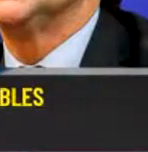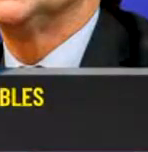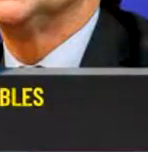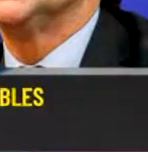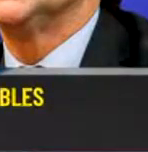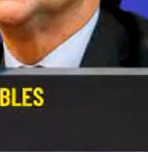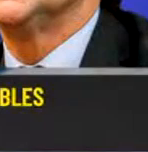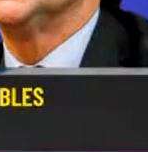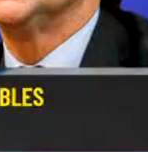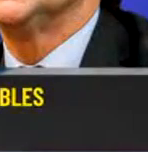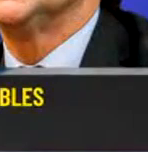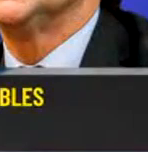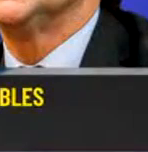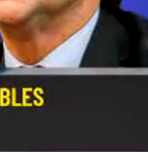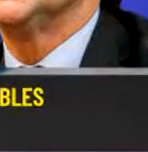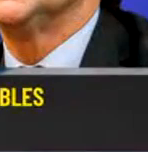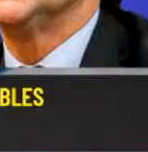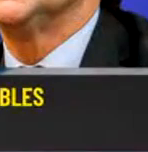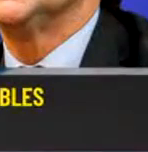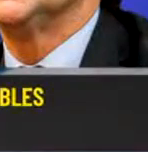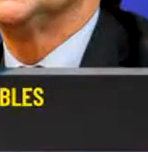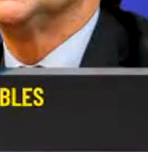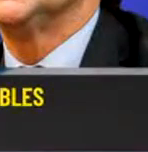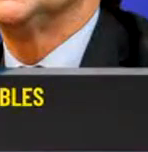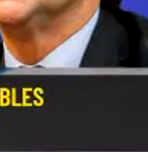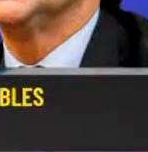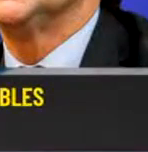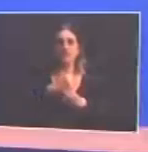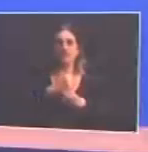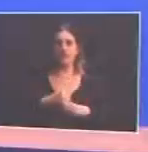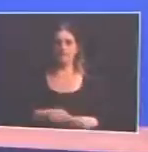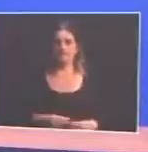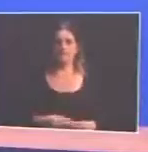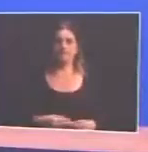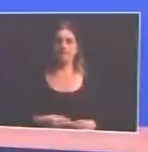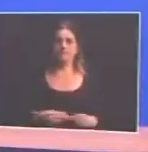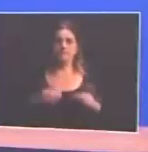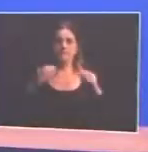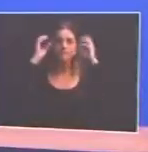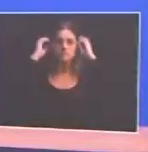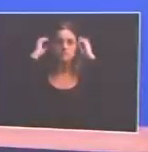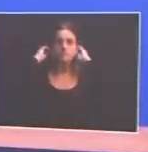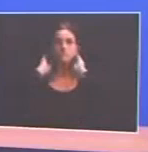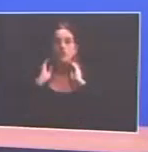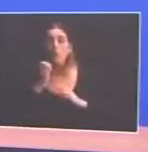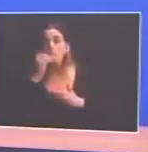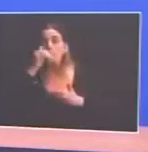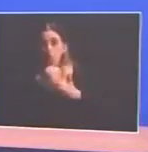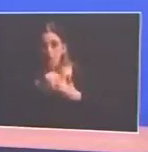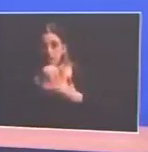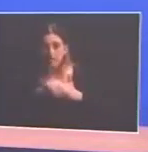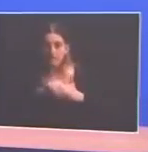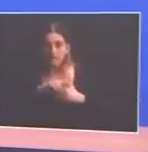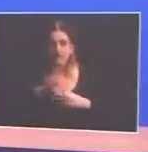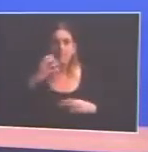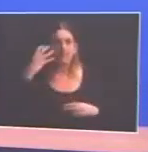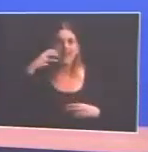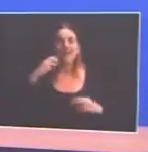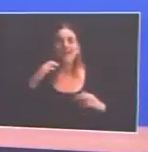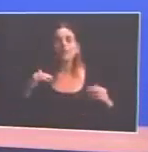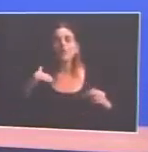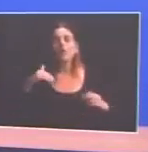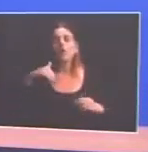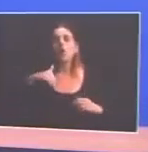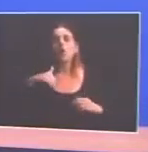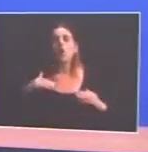que se mantienen estables, y eso genera confianza. Certidumbre y confianza, pero no solo genera certidumbre